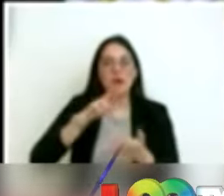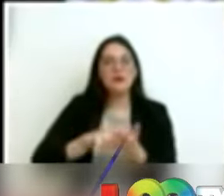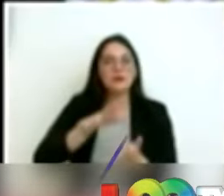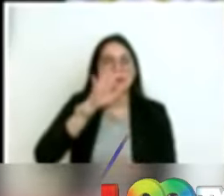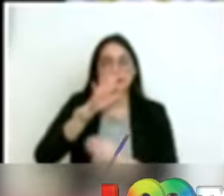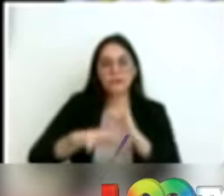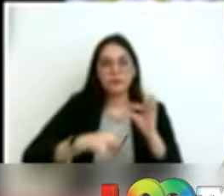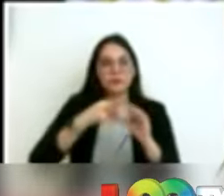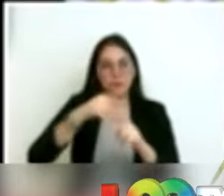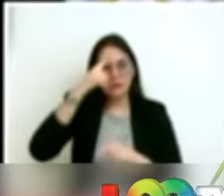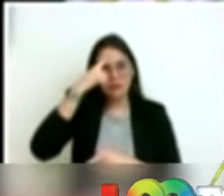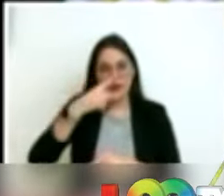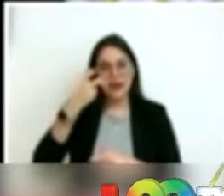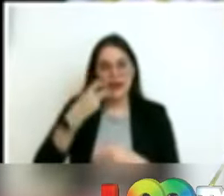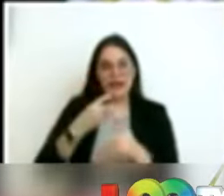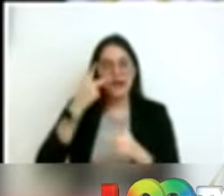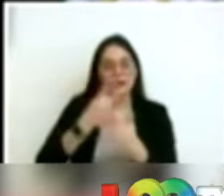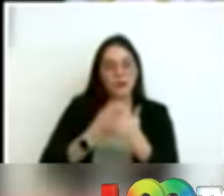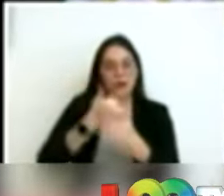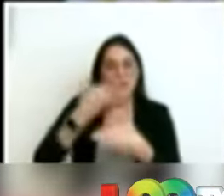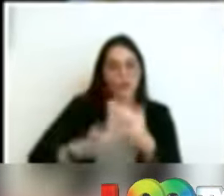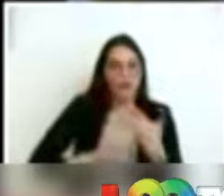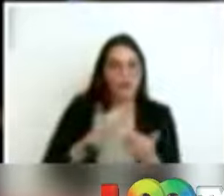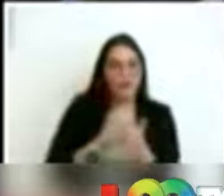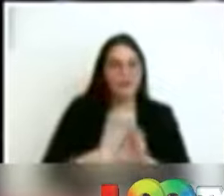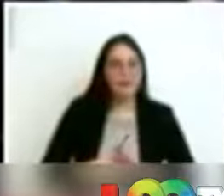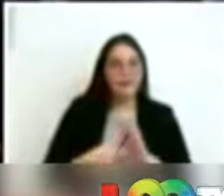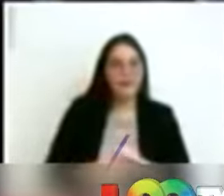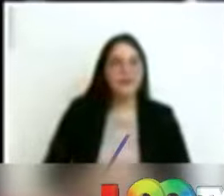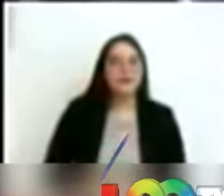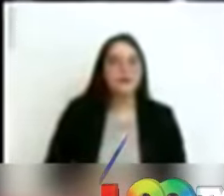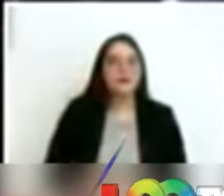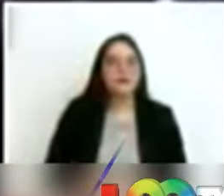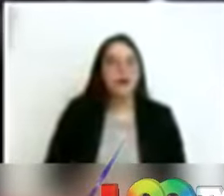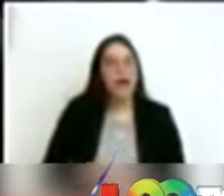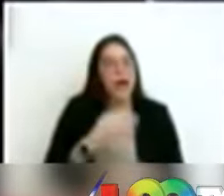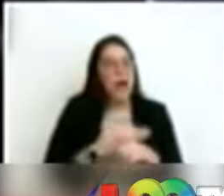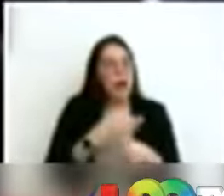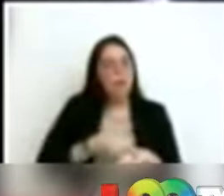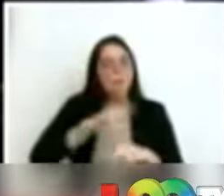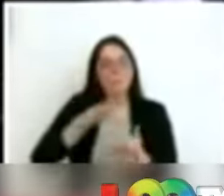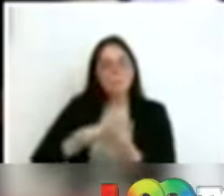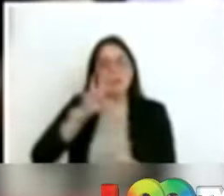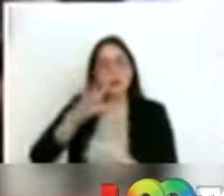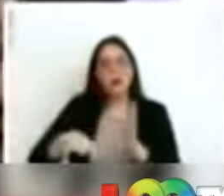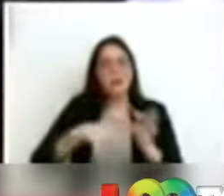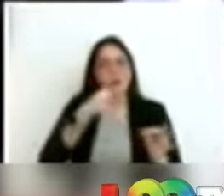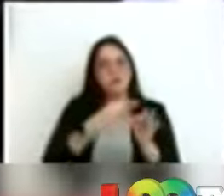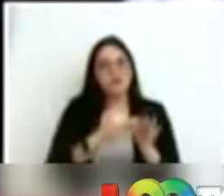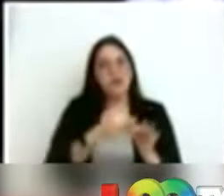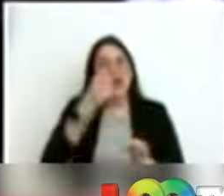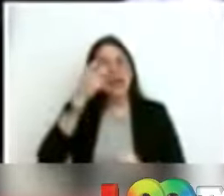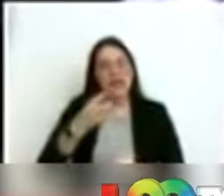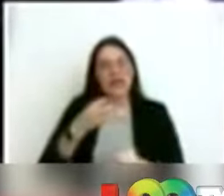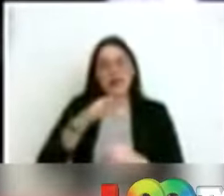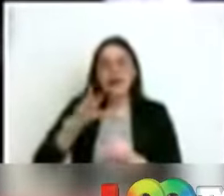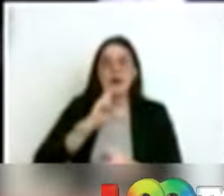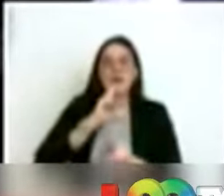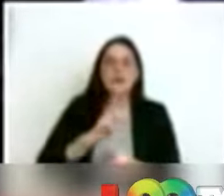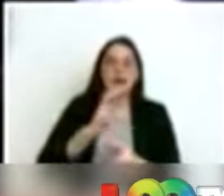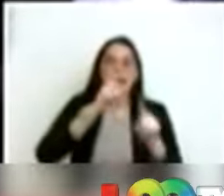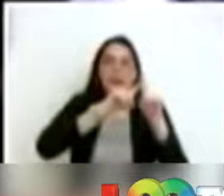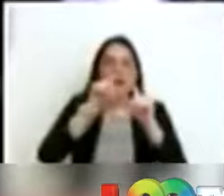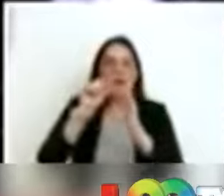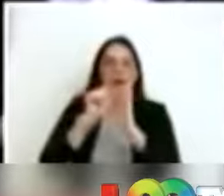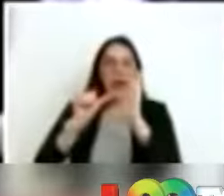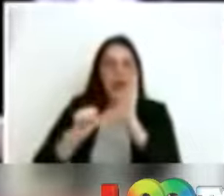reforma constitucional, la minuta fue remitida a las legislaturas estatales, donde requiere la aprobación de 17 congresos locales, con